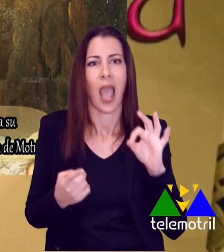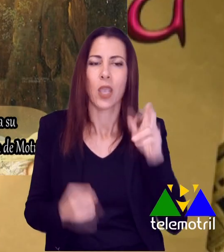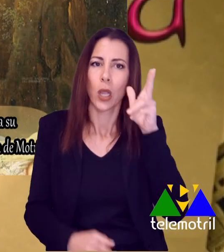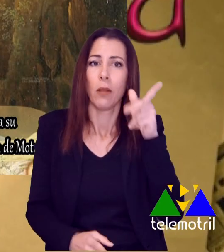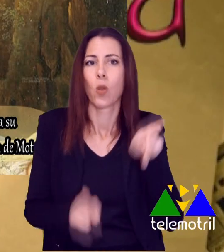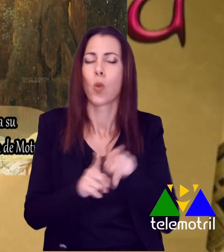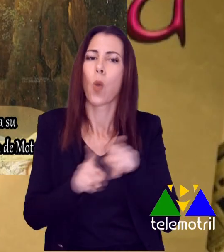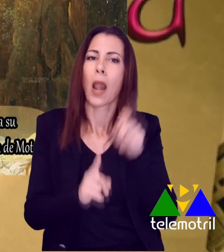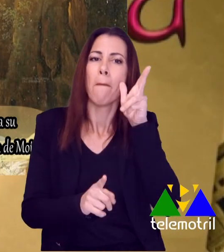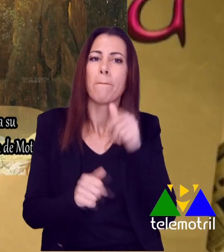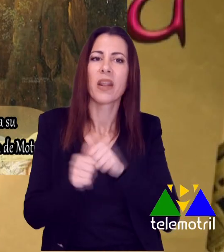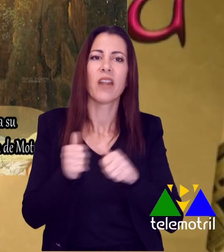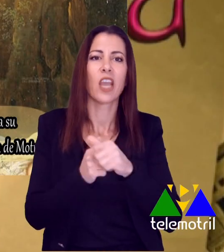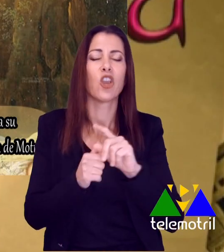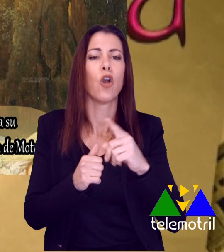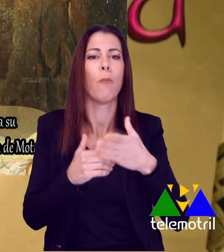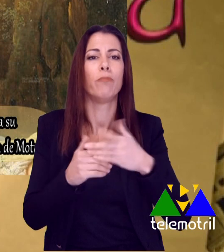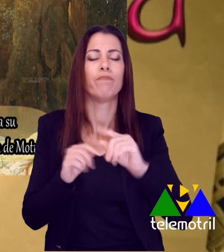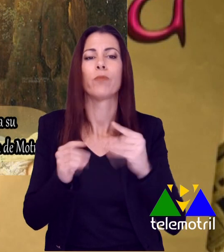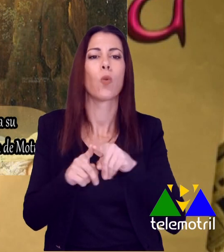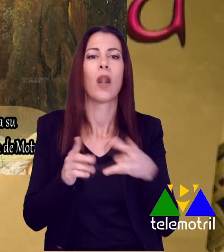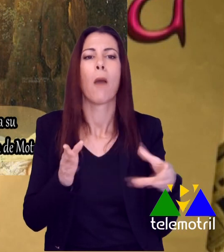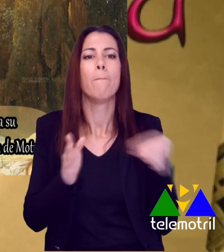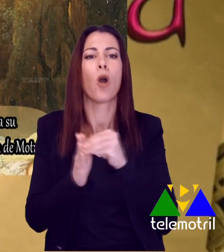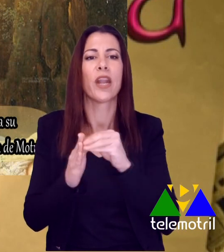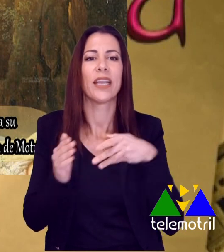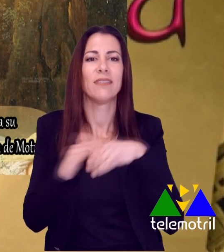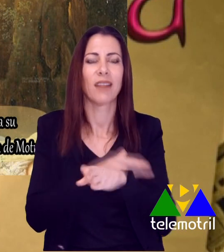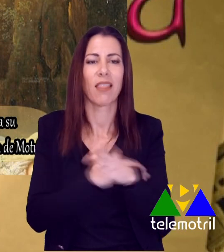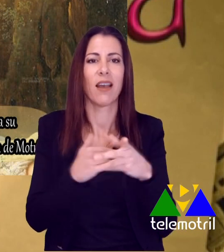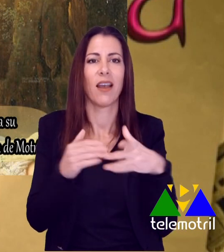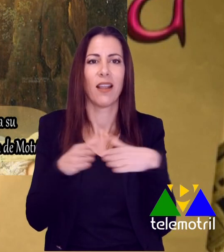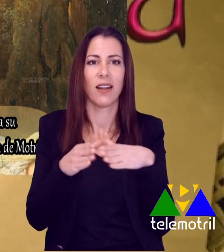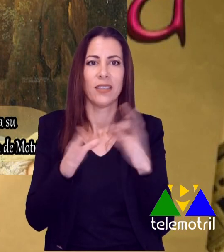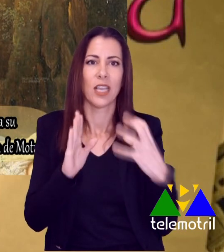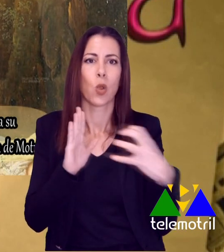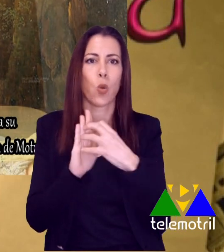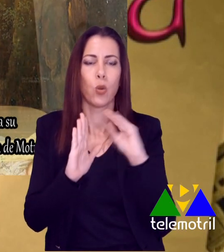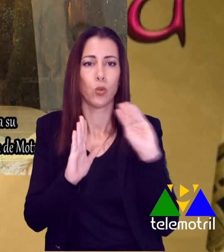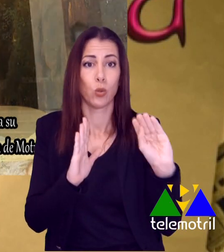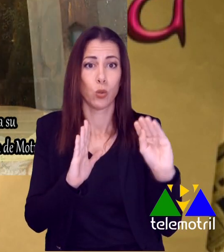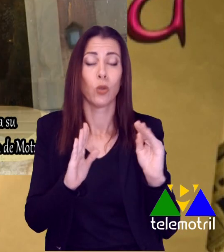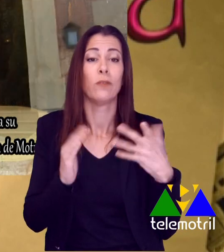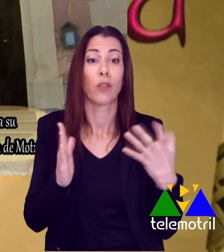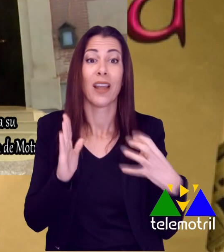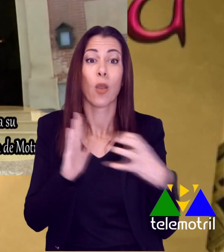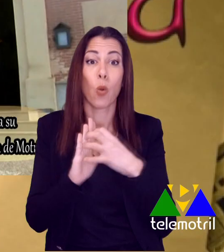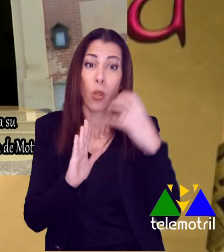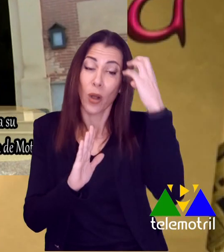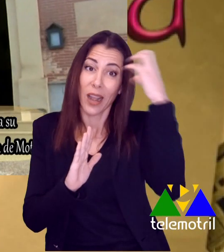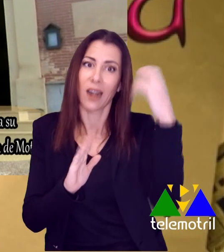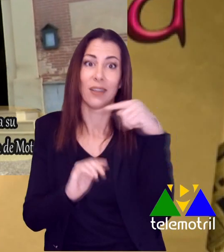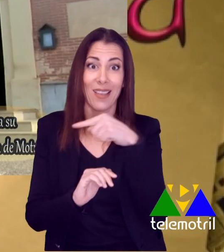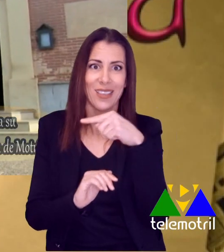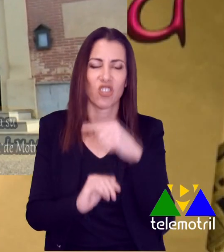privilegio de poner en la entrada de la iglesia el escudo real, y ese escudo real el que está